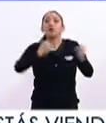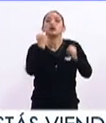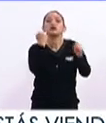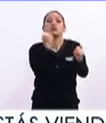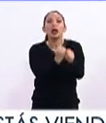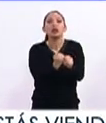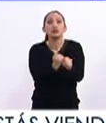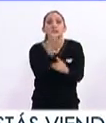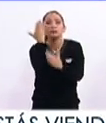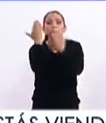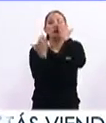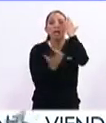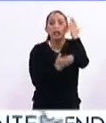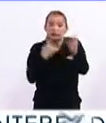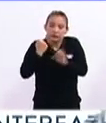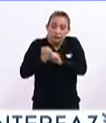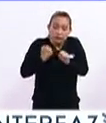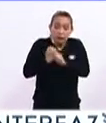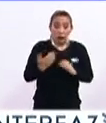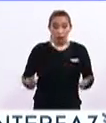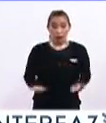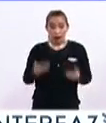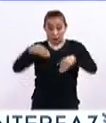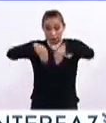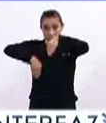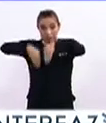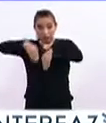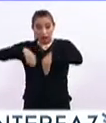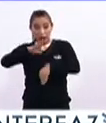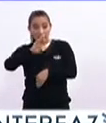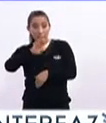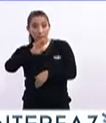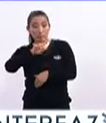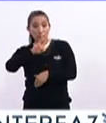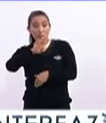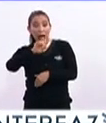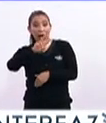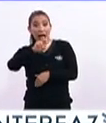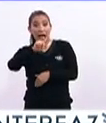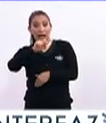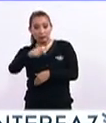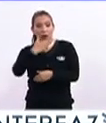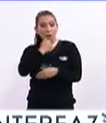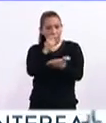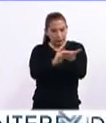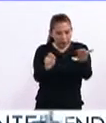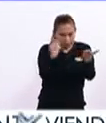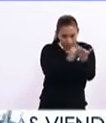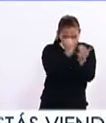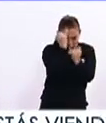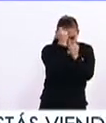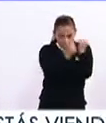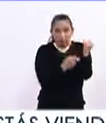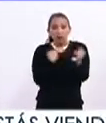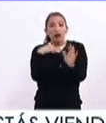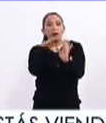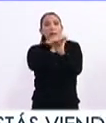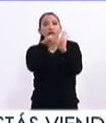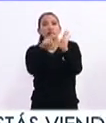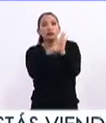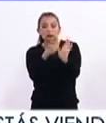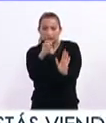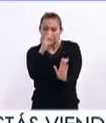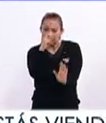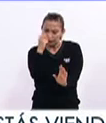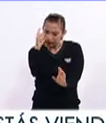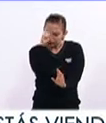años tuvo que estudiar? Un bailarín de ballet, ¿no? Un escritor. ¿Qué método tan riguroso tuvo que